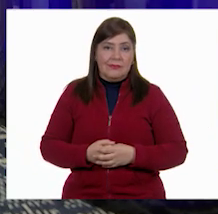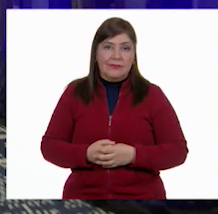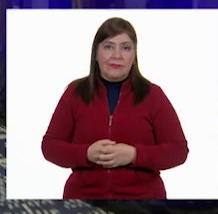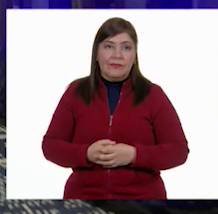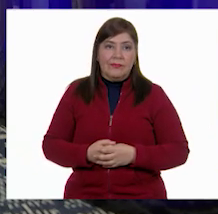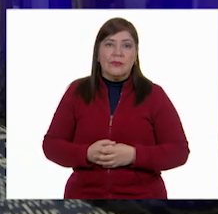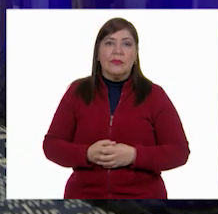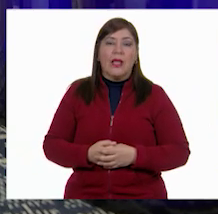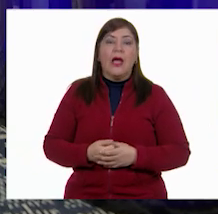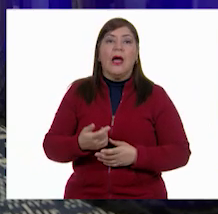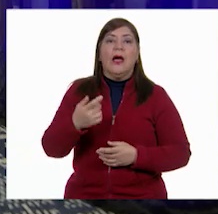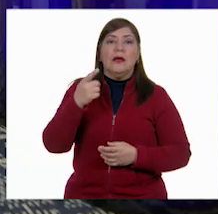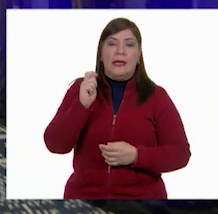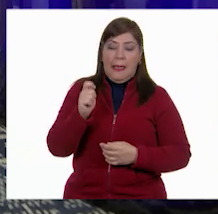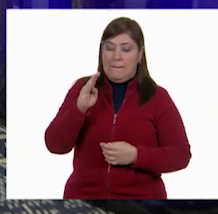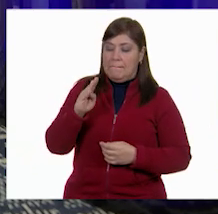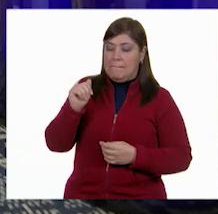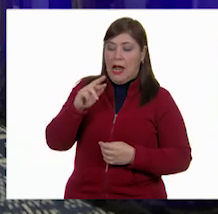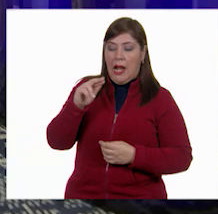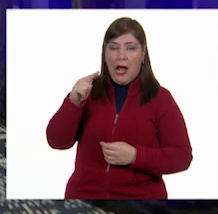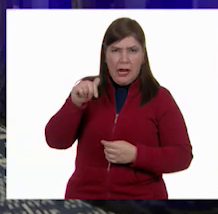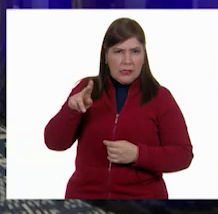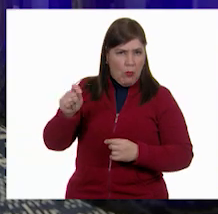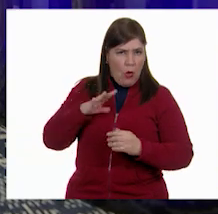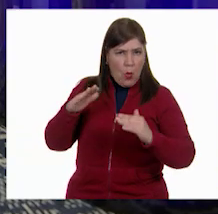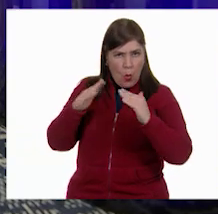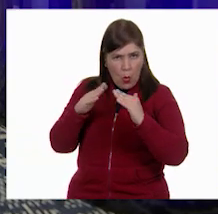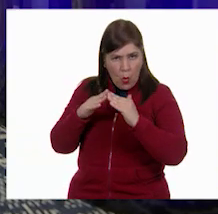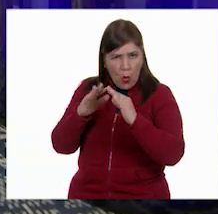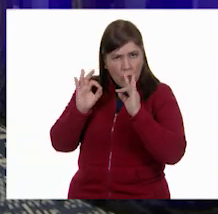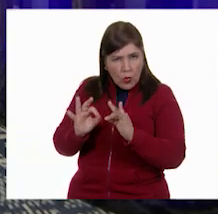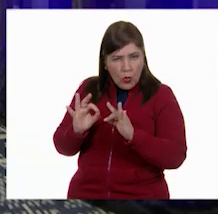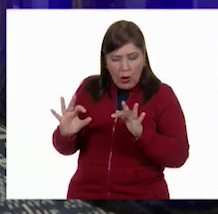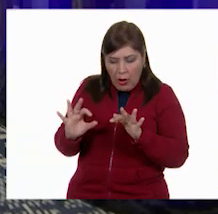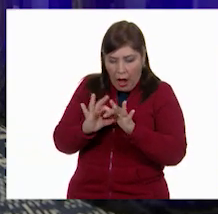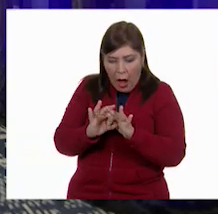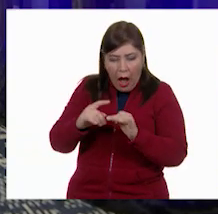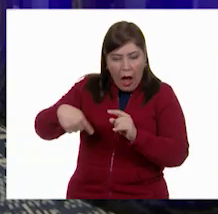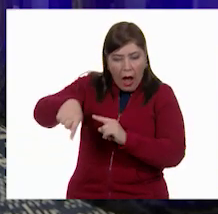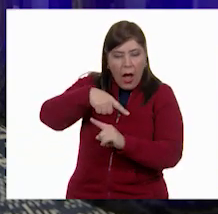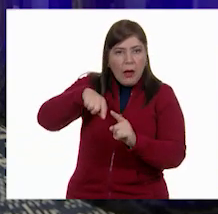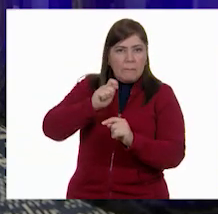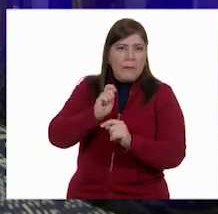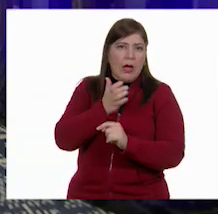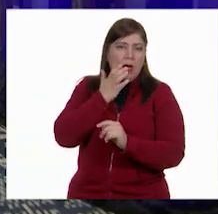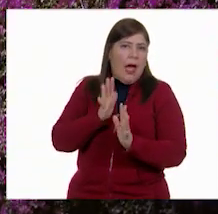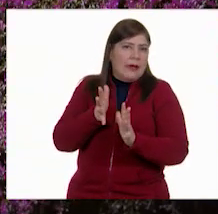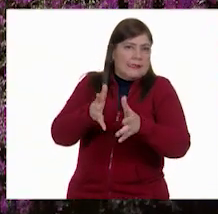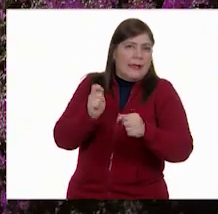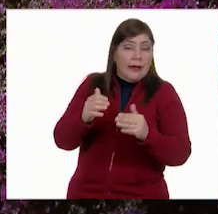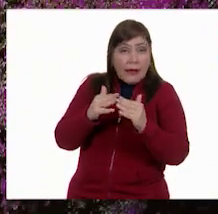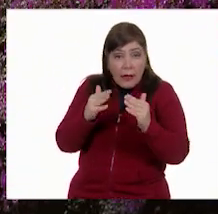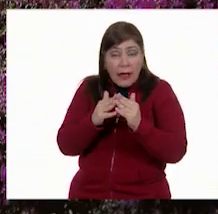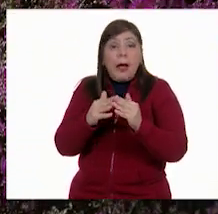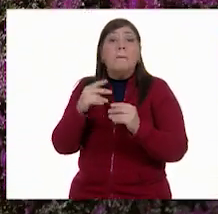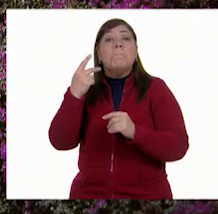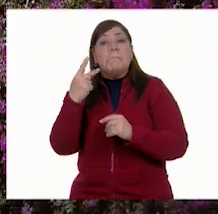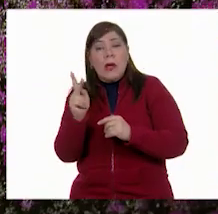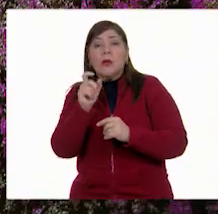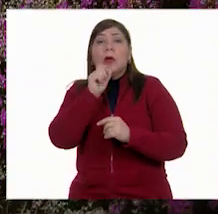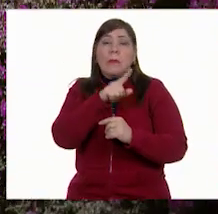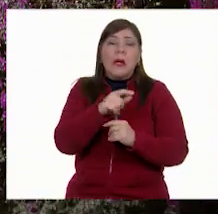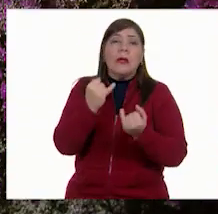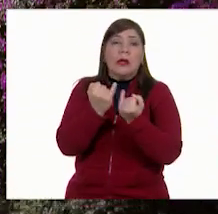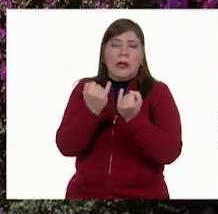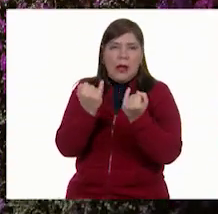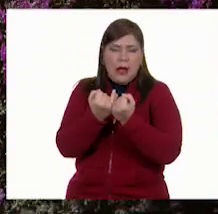El contacto con la esencia Barragán se plantea de manera preponderante en su casa. No obstante, otra posibilidad de descubrir